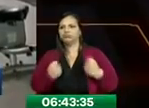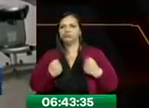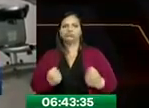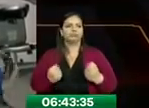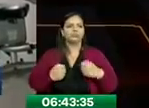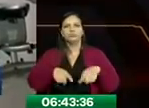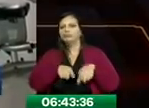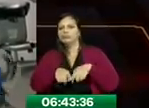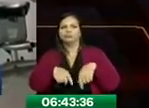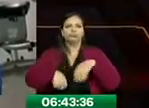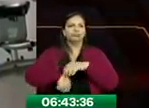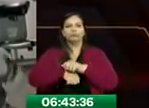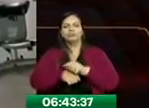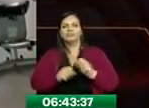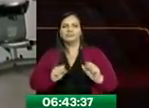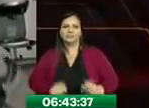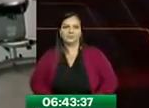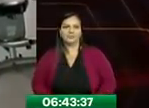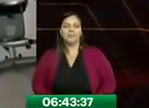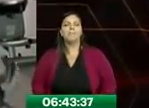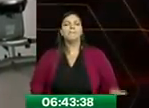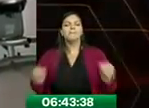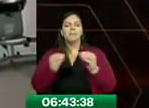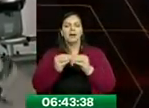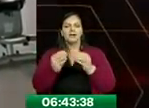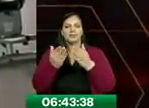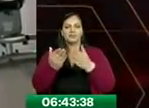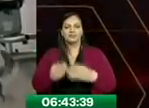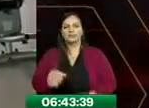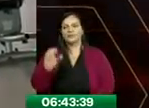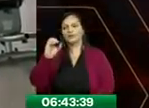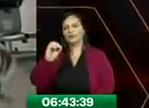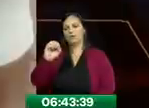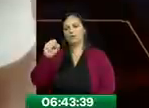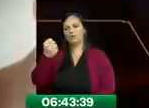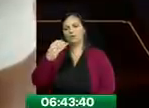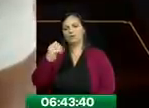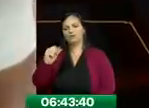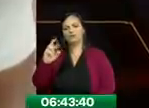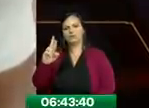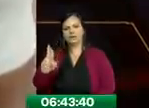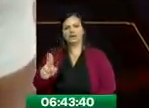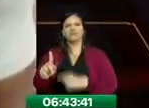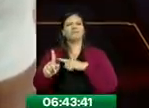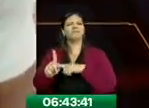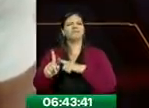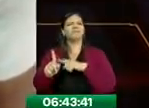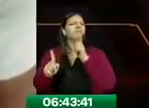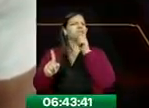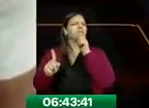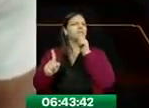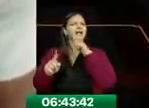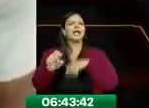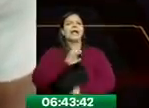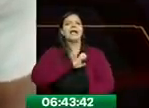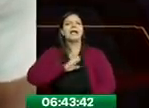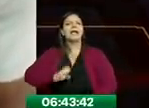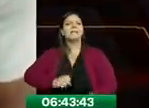manda algún videíto, ¿sí?, en esta oportunidad, es Oscar Bagui, ¿no?, el jugador del MLE.